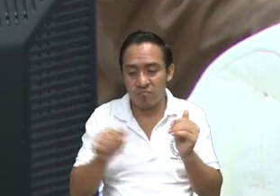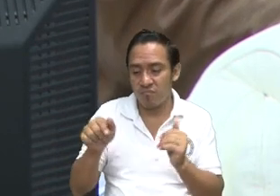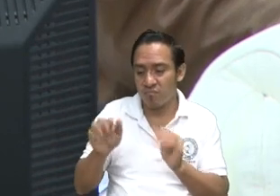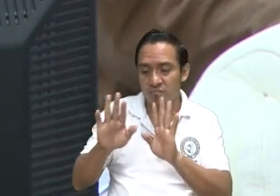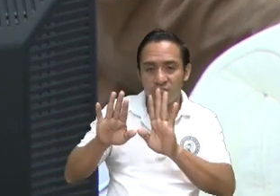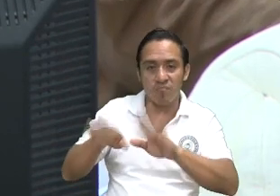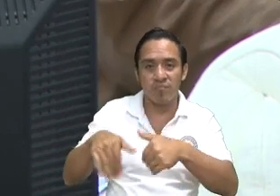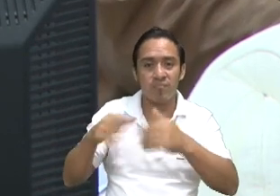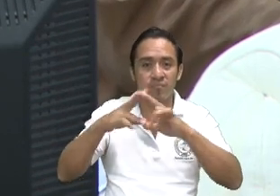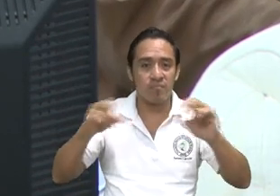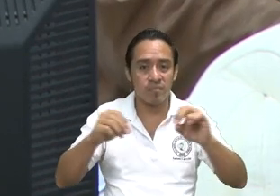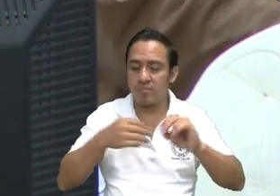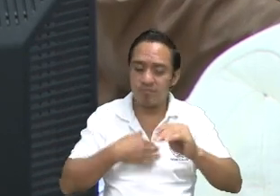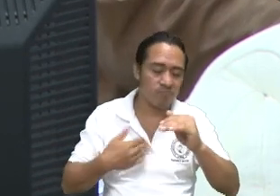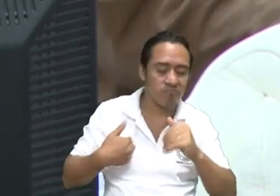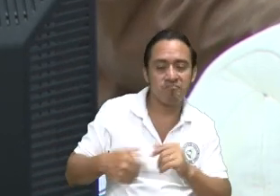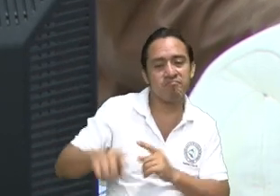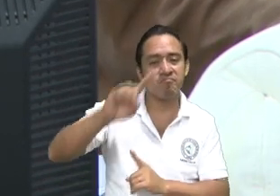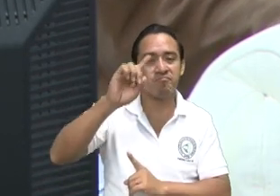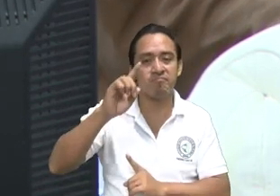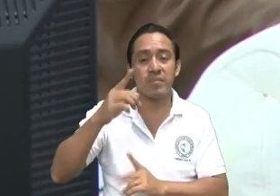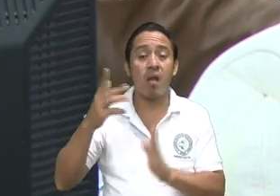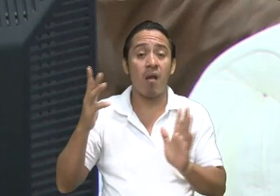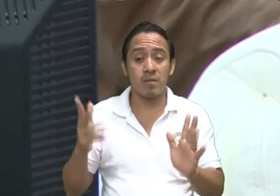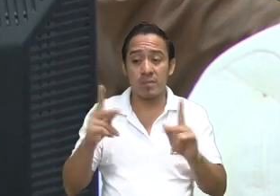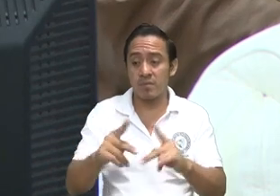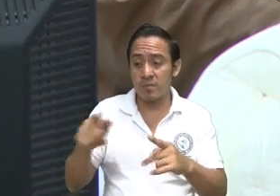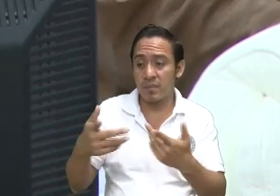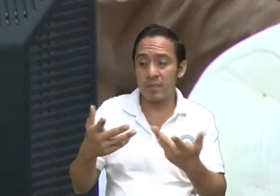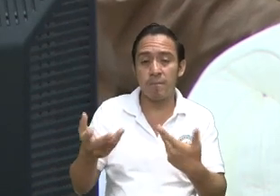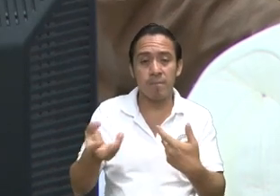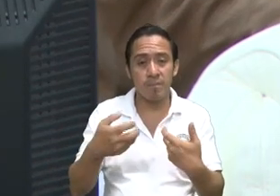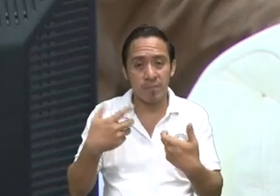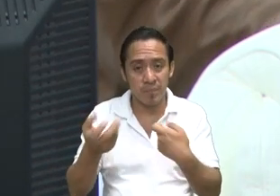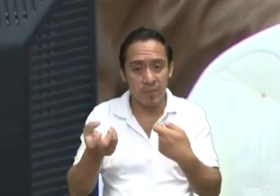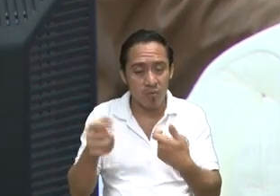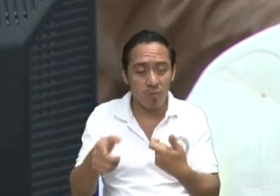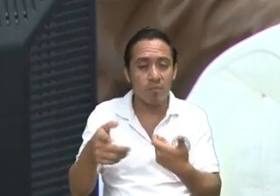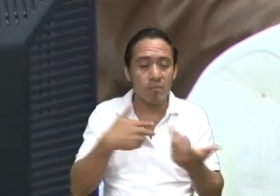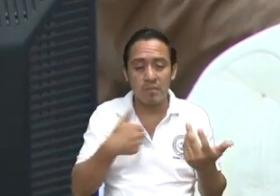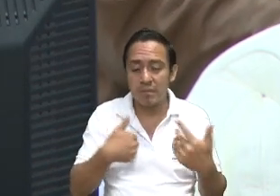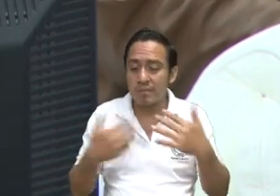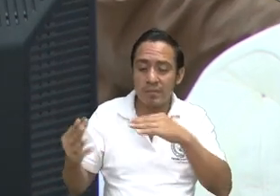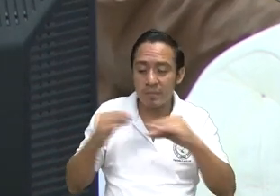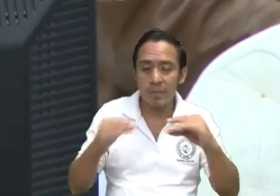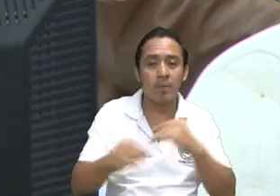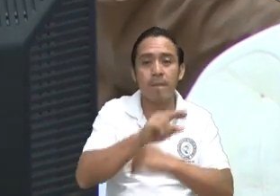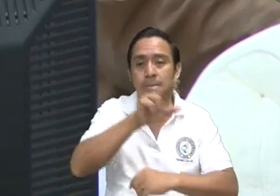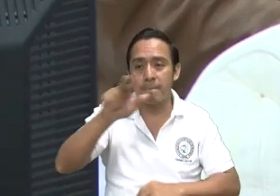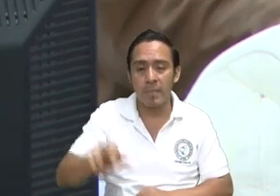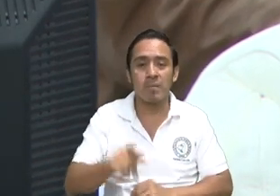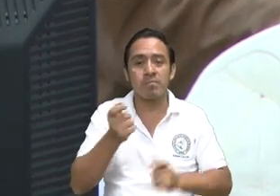los intereses de la patria. Los que negociaron su cabeza y su Estado Mayor, esos mismos